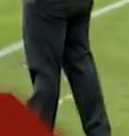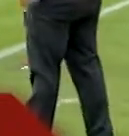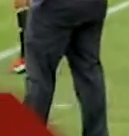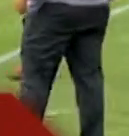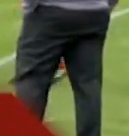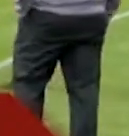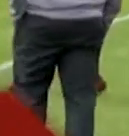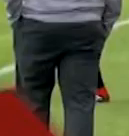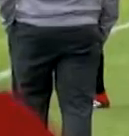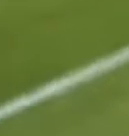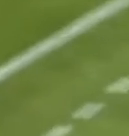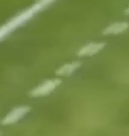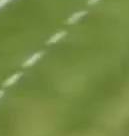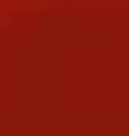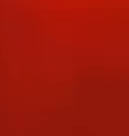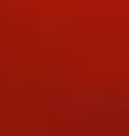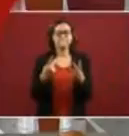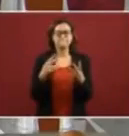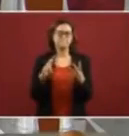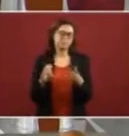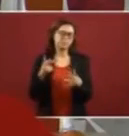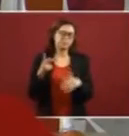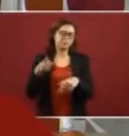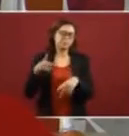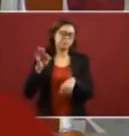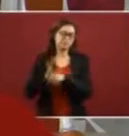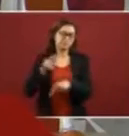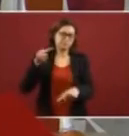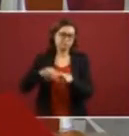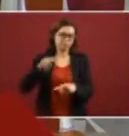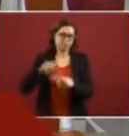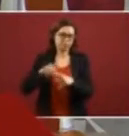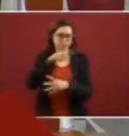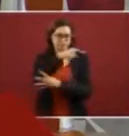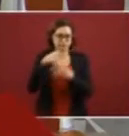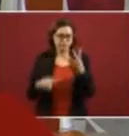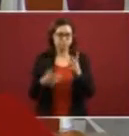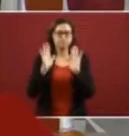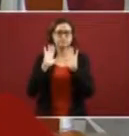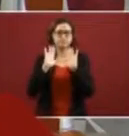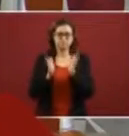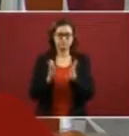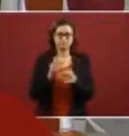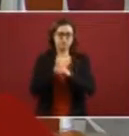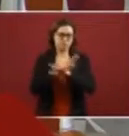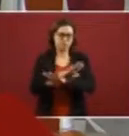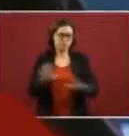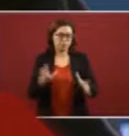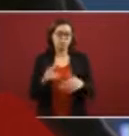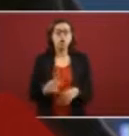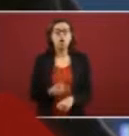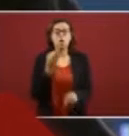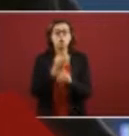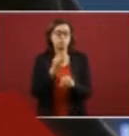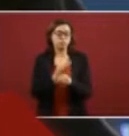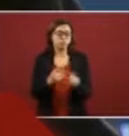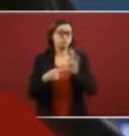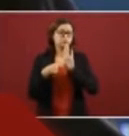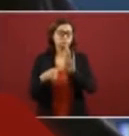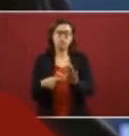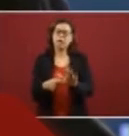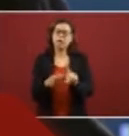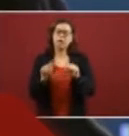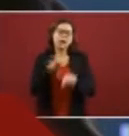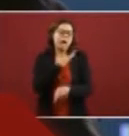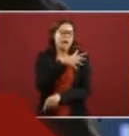de la jornada 9 de Liga Premier. Guanajuato, Baja California, Estado de México, Jalisco y Chihuahua concentran